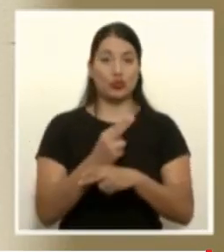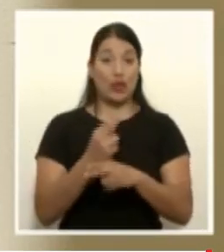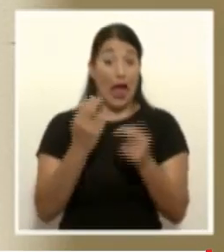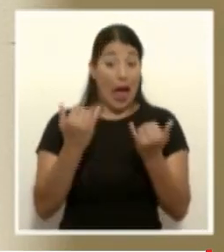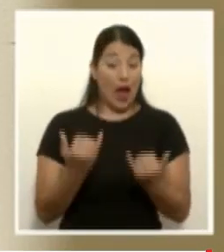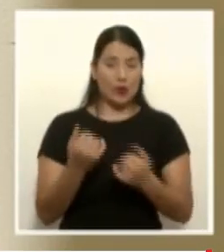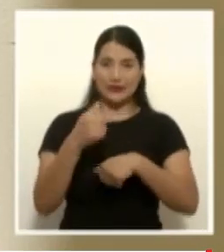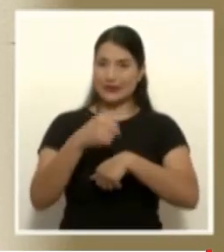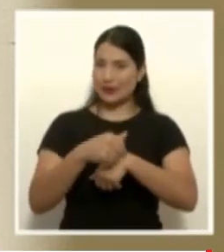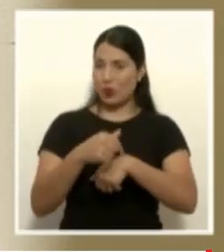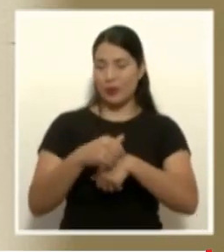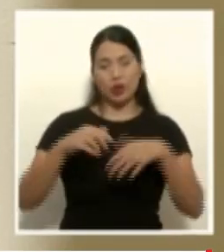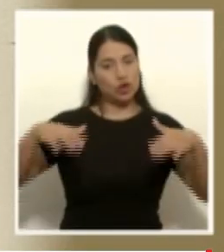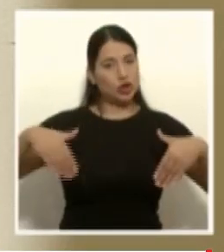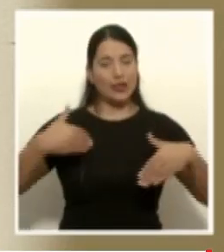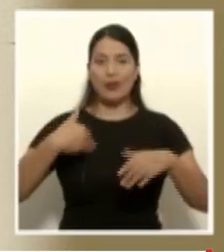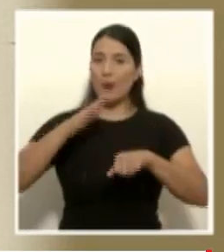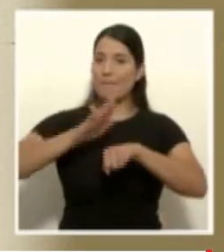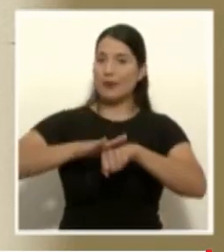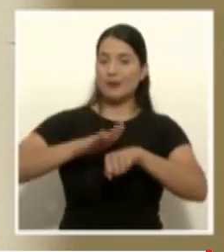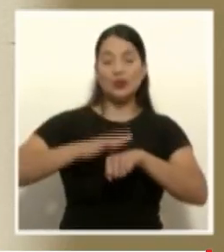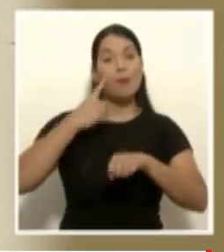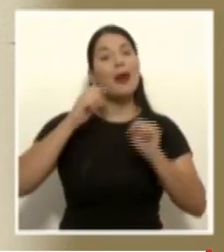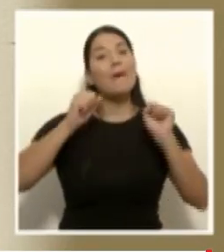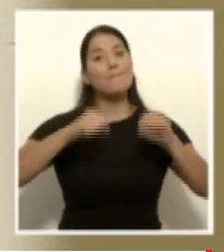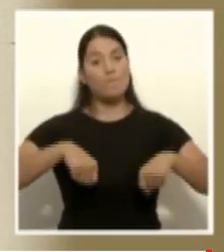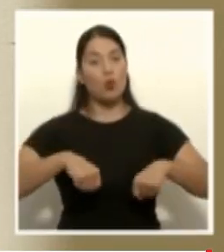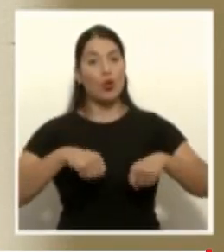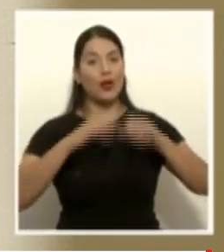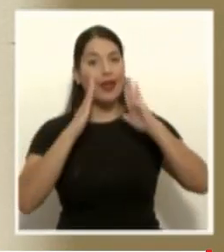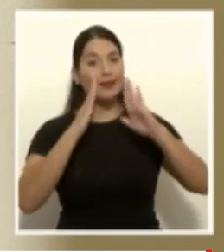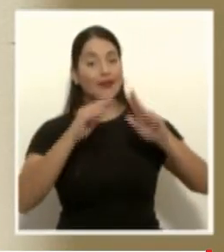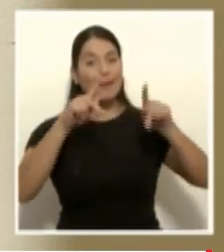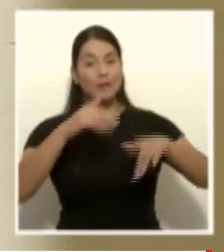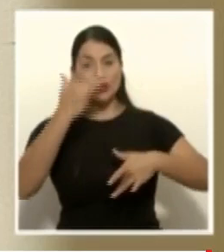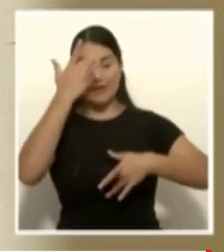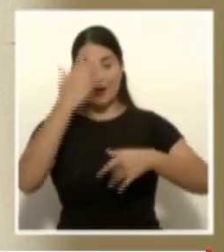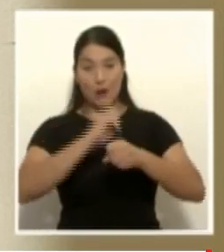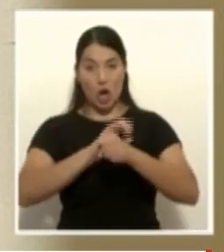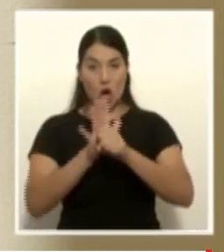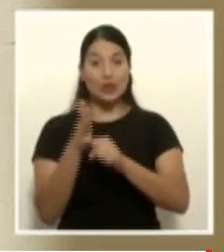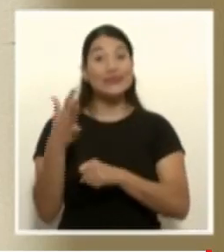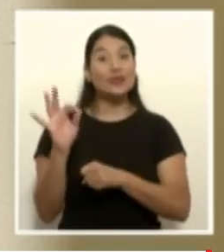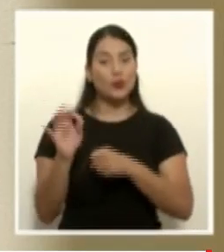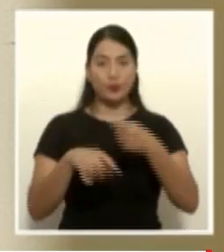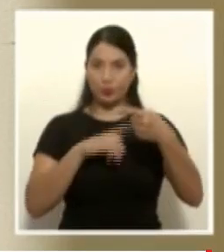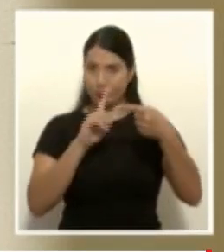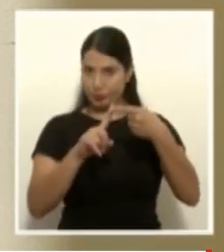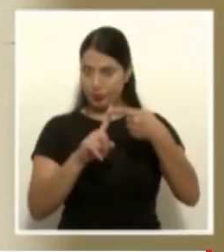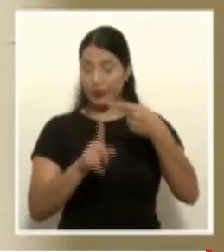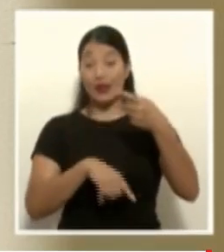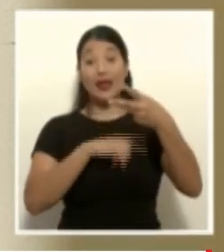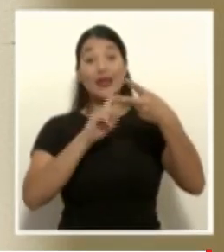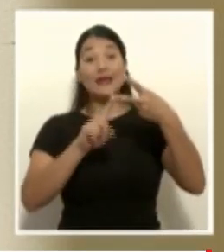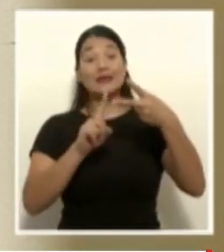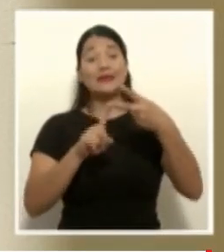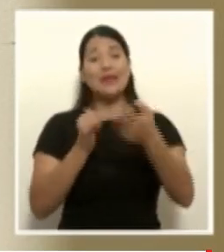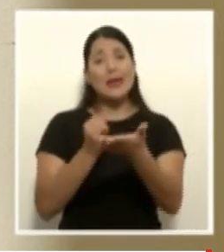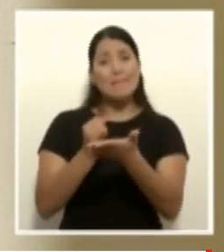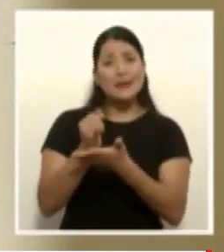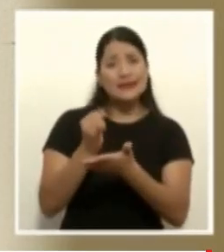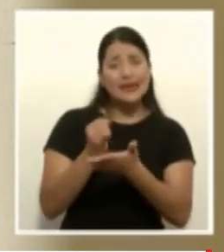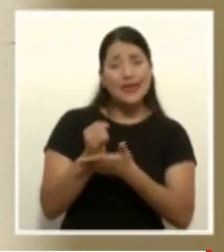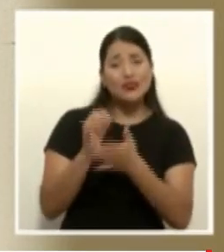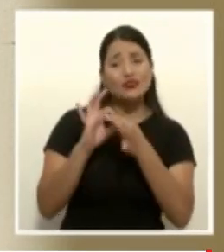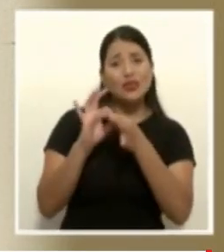está en el protocolo para tratar los pacientes COVID-19. En cuanto a la investigación por las